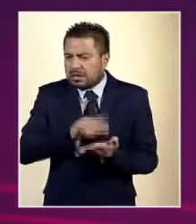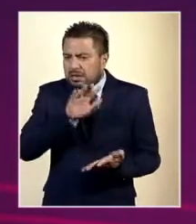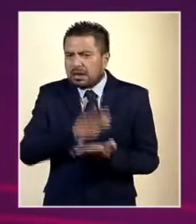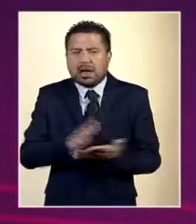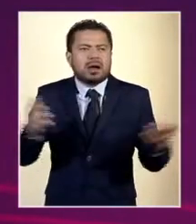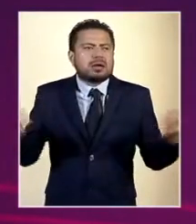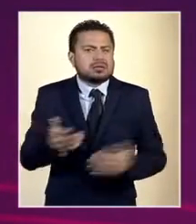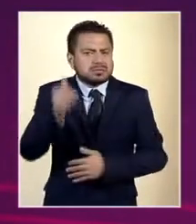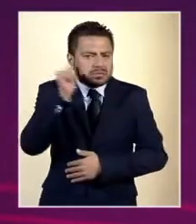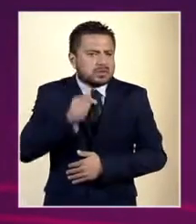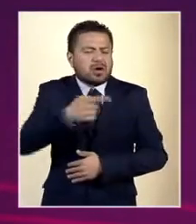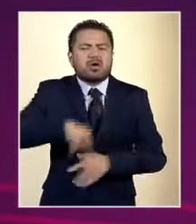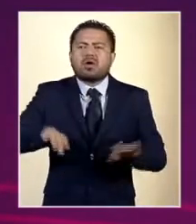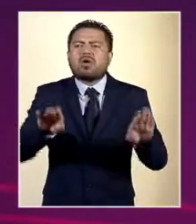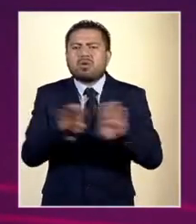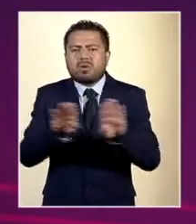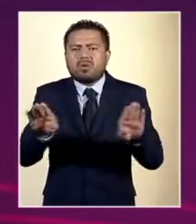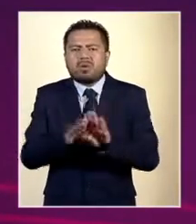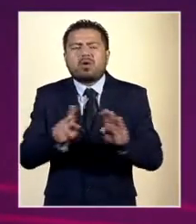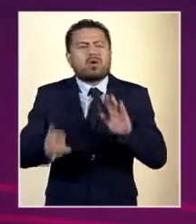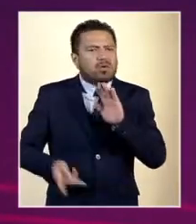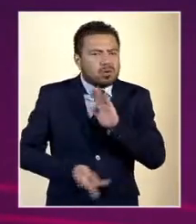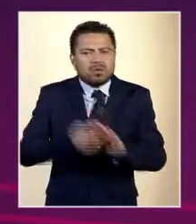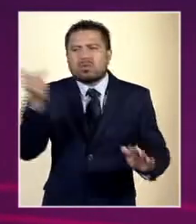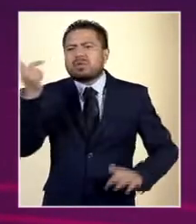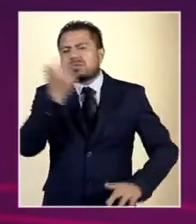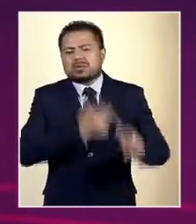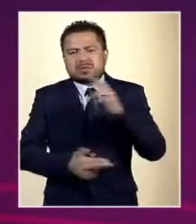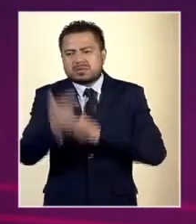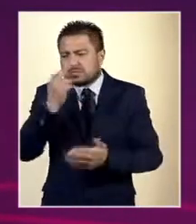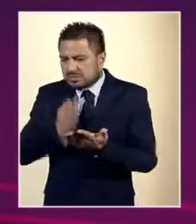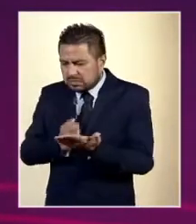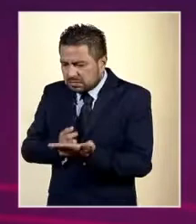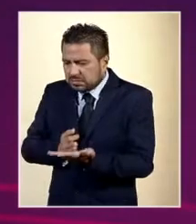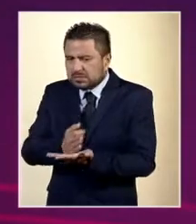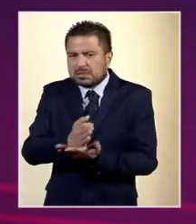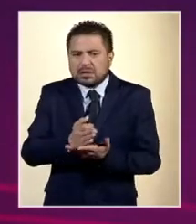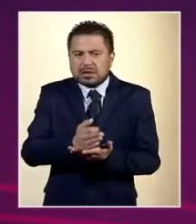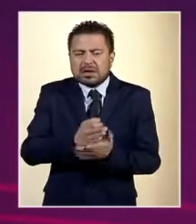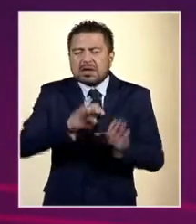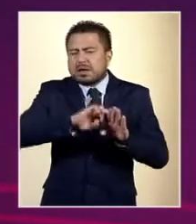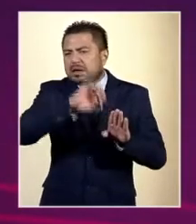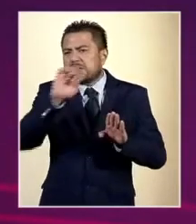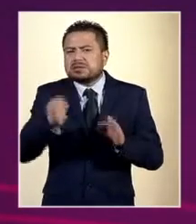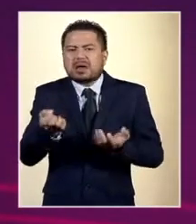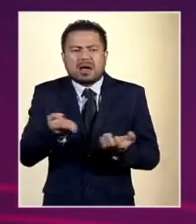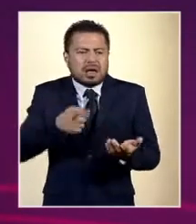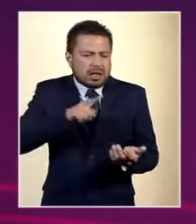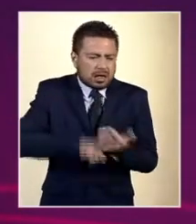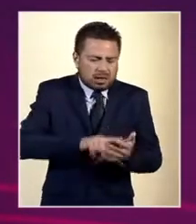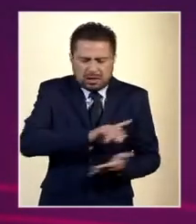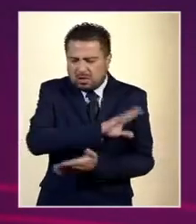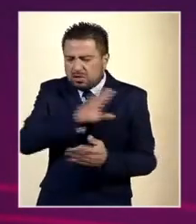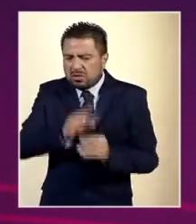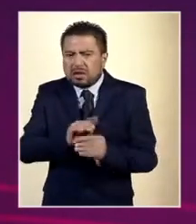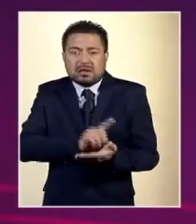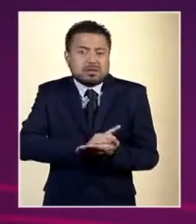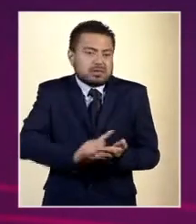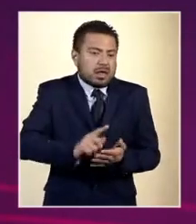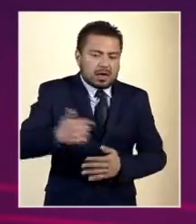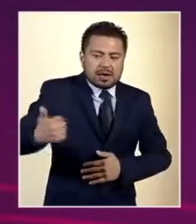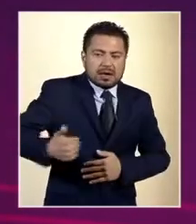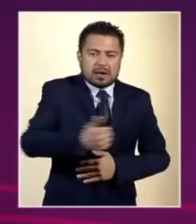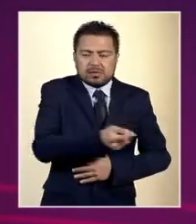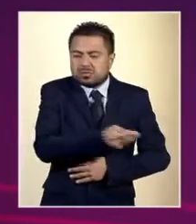hacernos siempre es cómo volver al camino del ejercicio pleno de los derechos